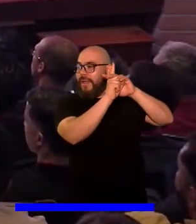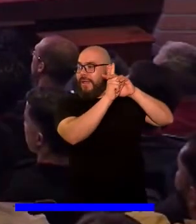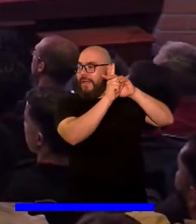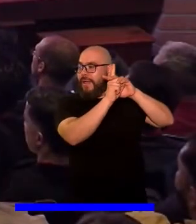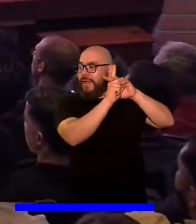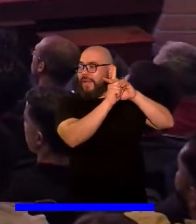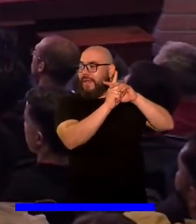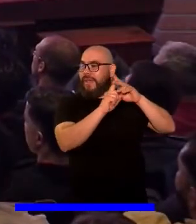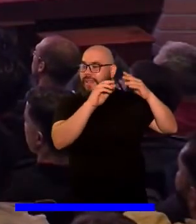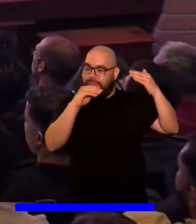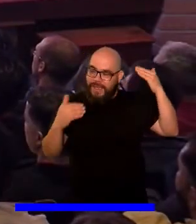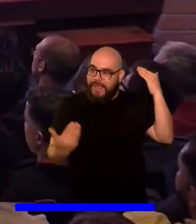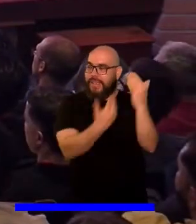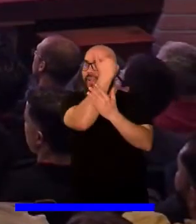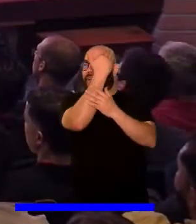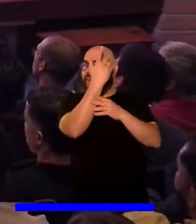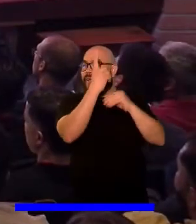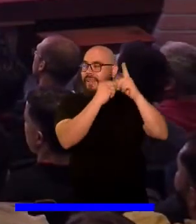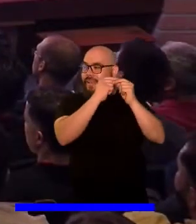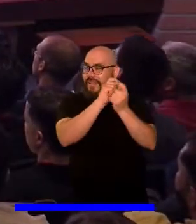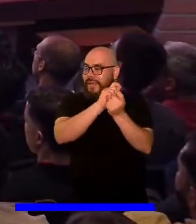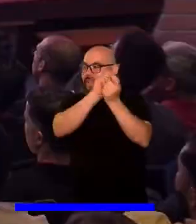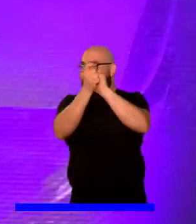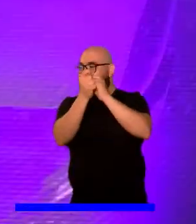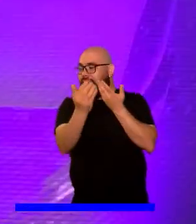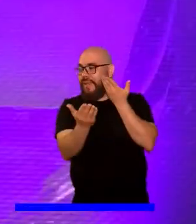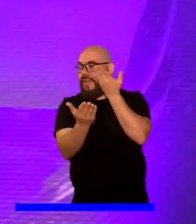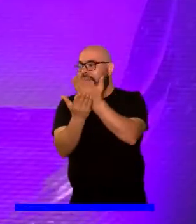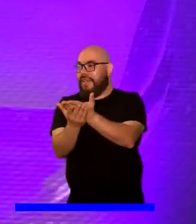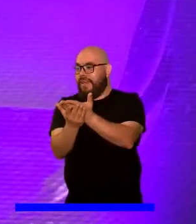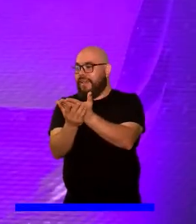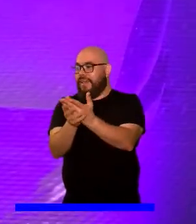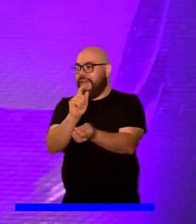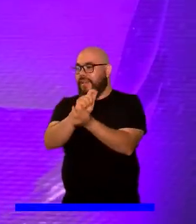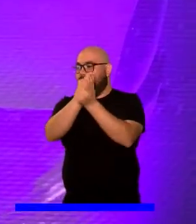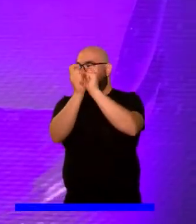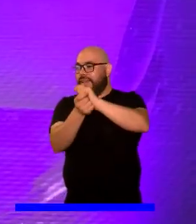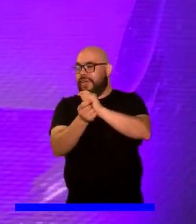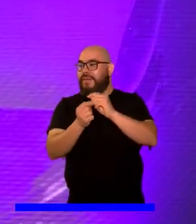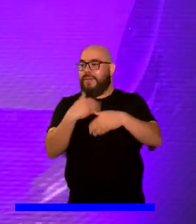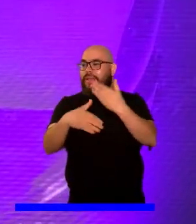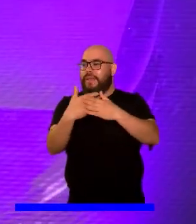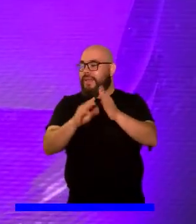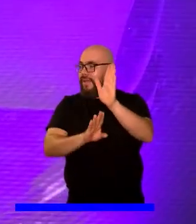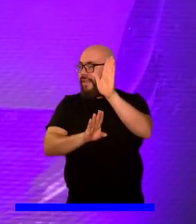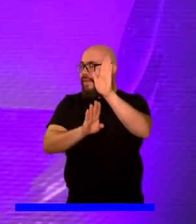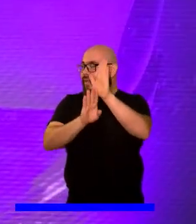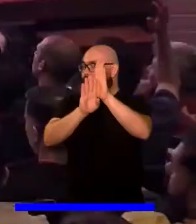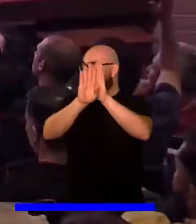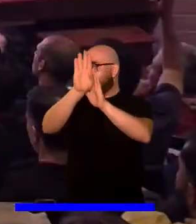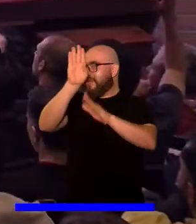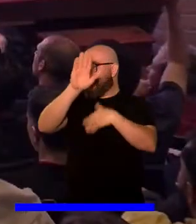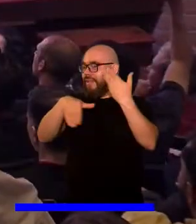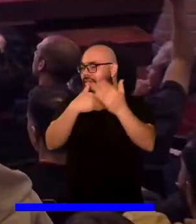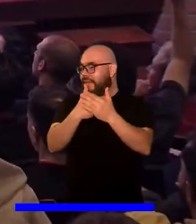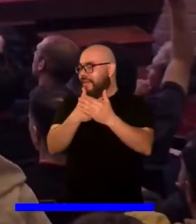la novedad o la innovación grande que esos Transformers ofrecieron para poder empezar a desarrollarlo todo? Listo, espere. Levante